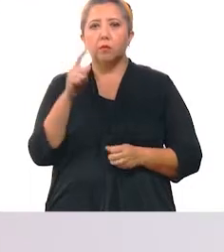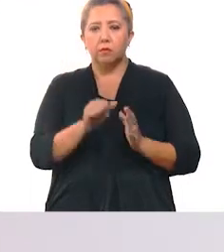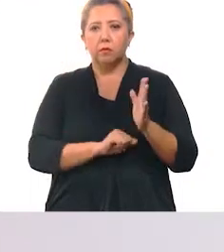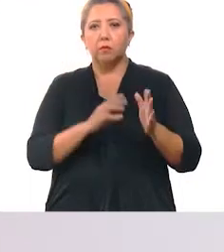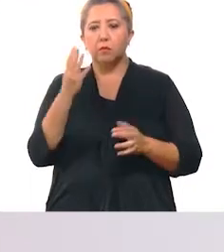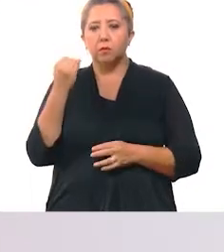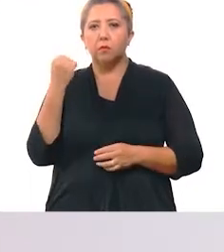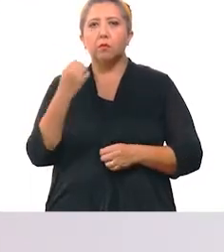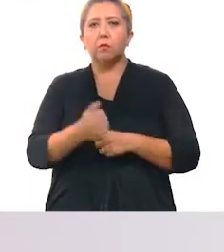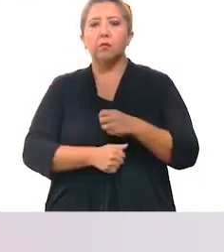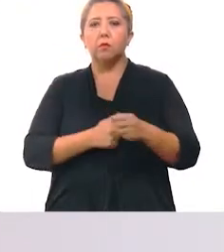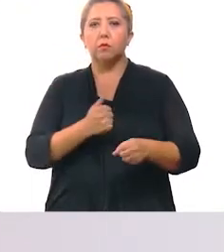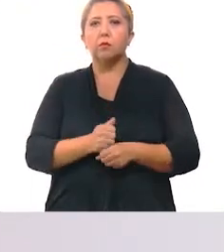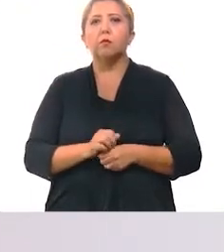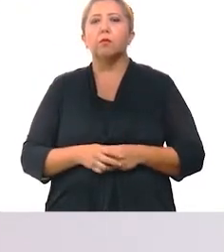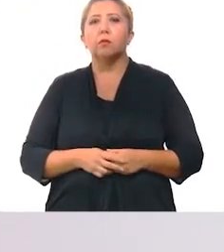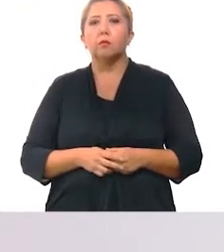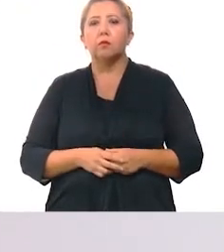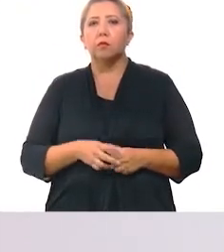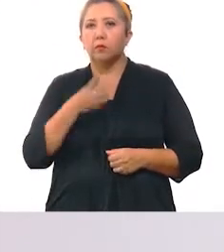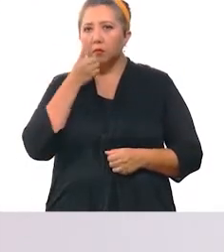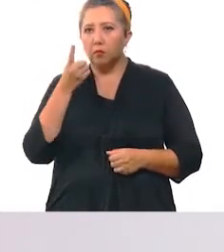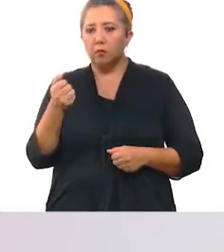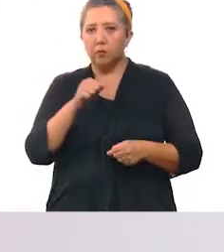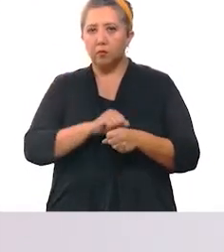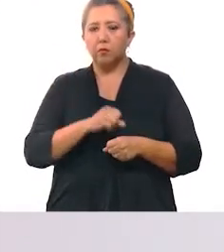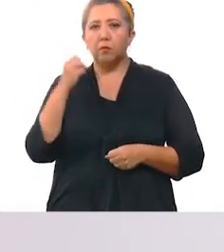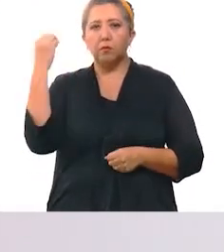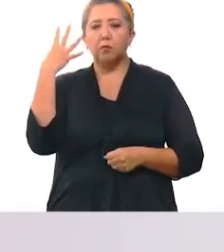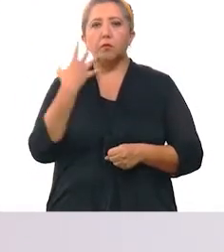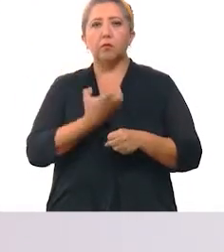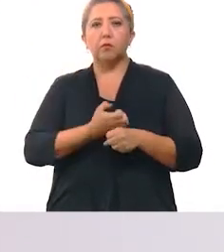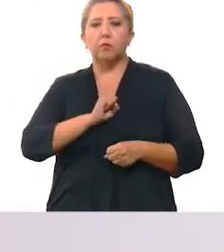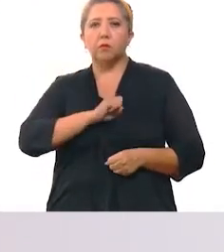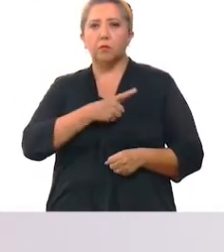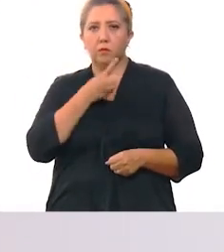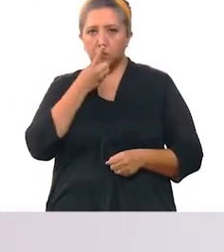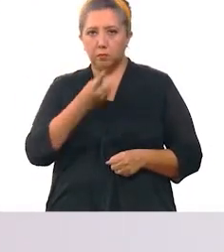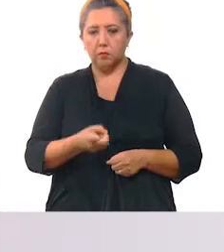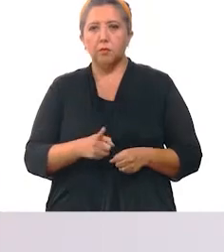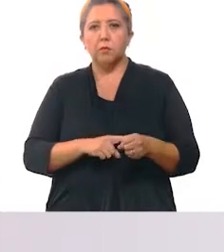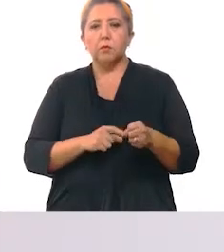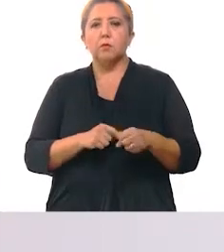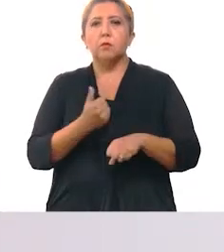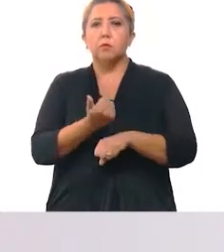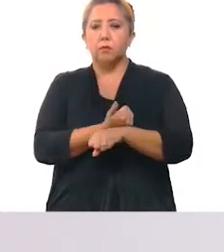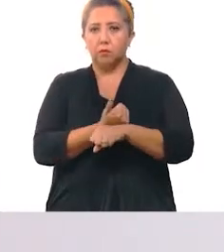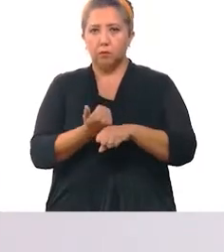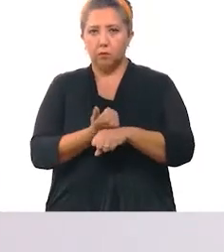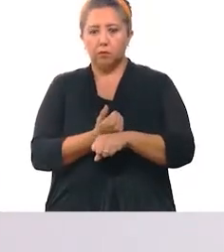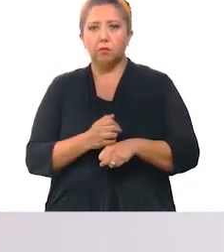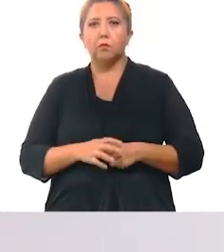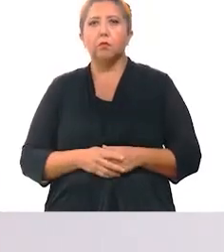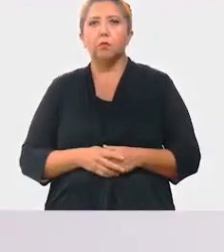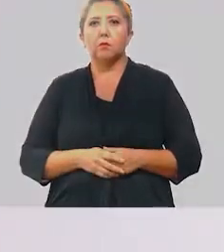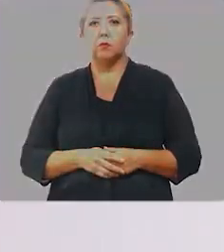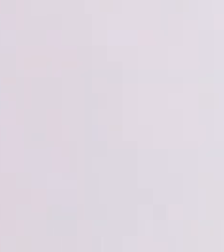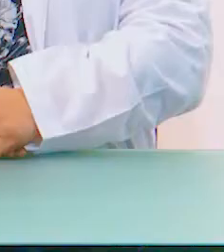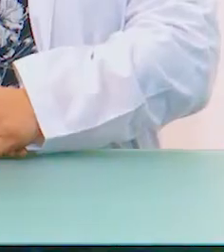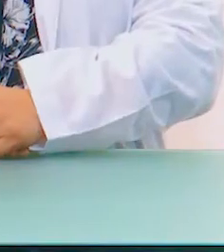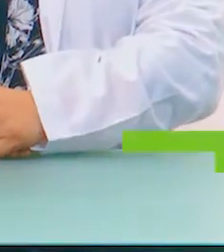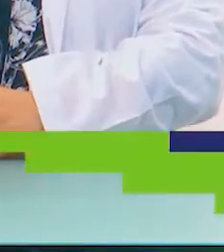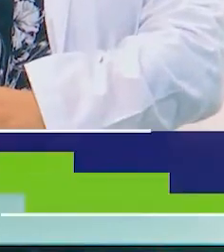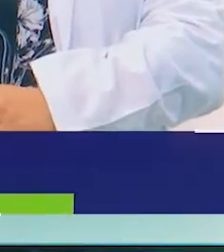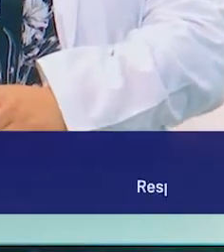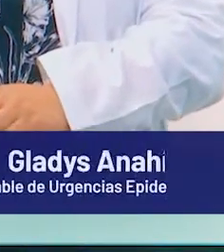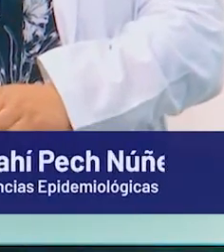es de 1 mes a 99 años. Los indicadores semanales del semáforo estatal de salud marcan color amarillo. Ese